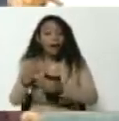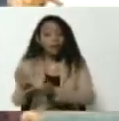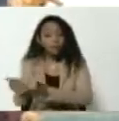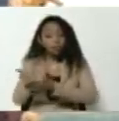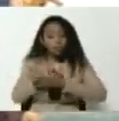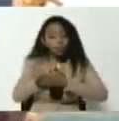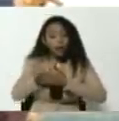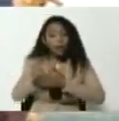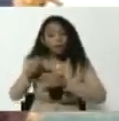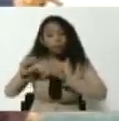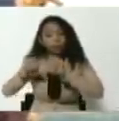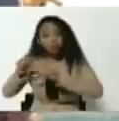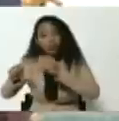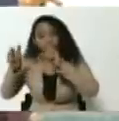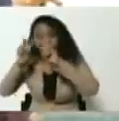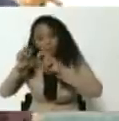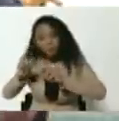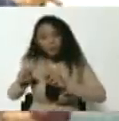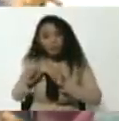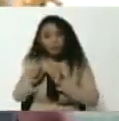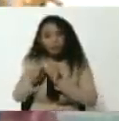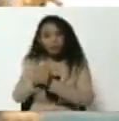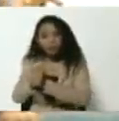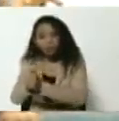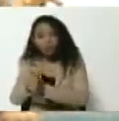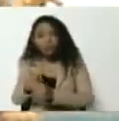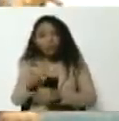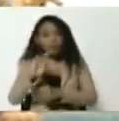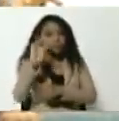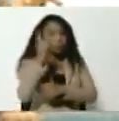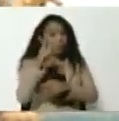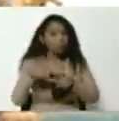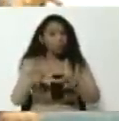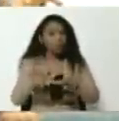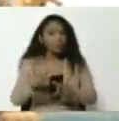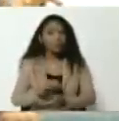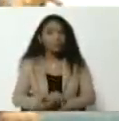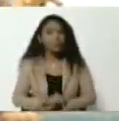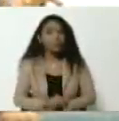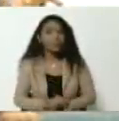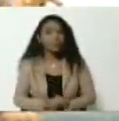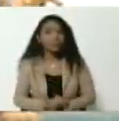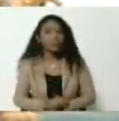de investigación que estamos siguiendo. En segundo lugar,